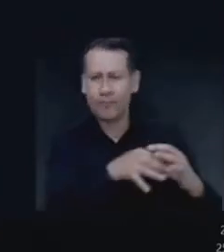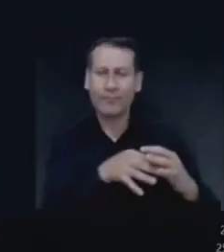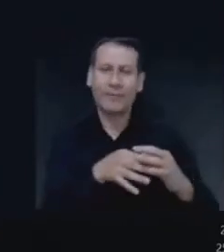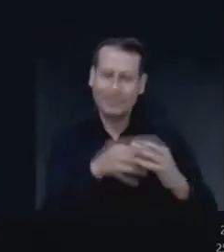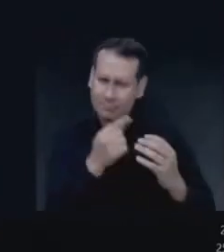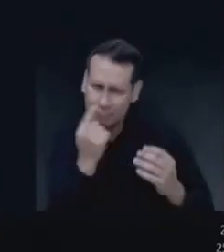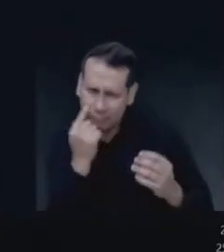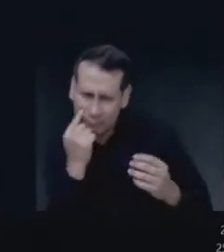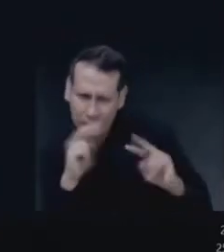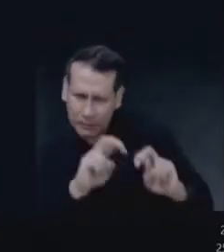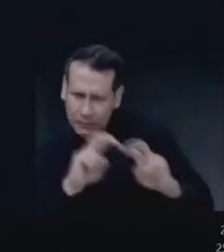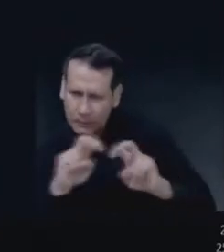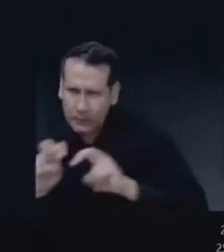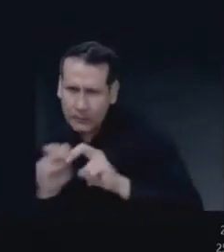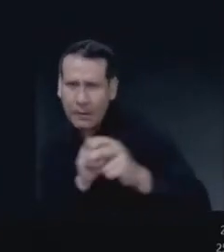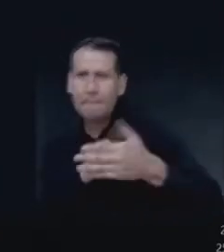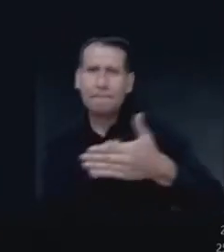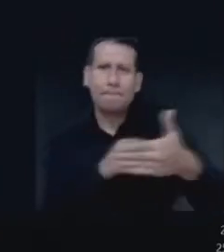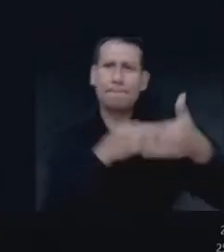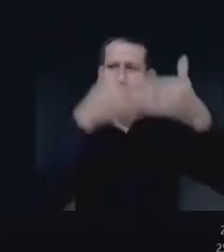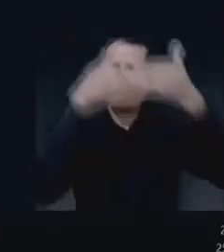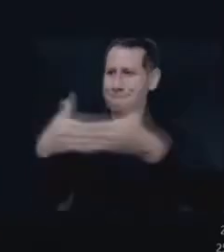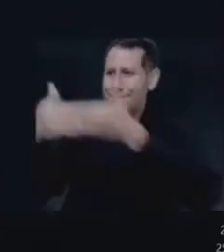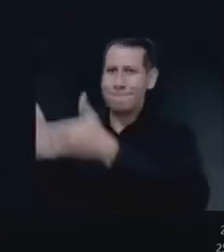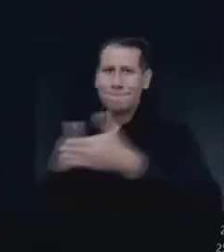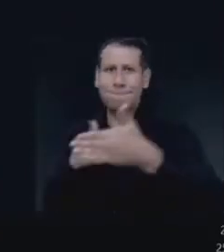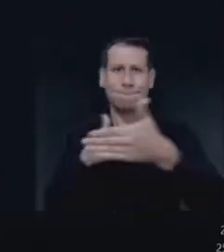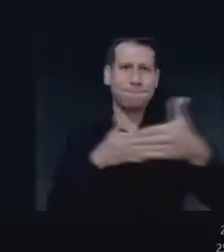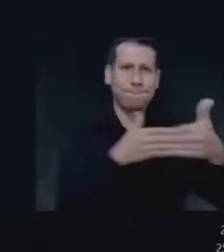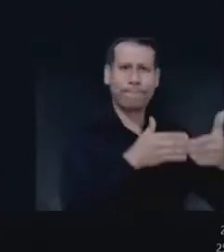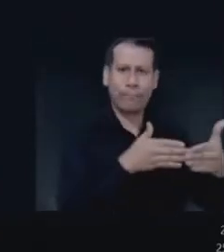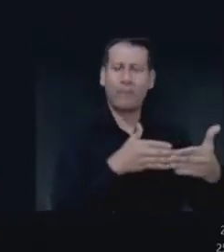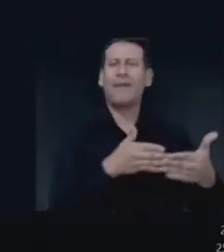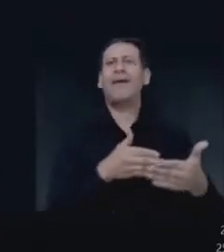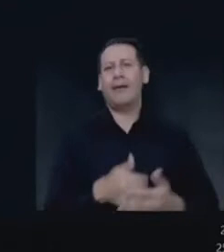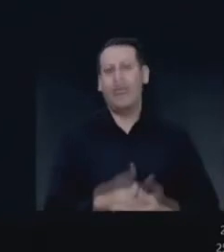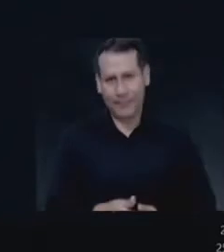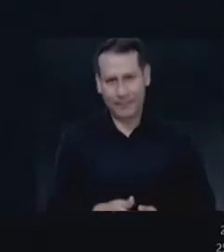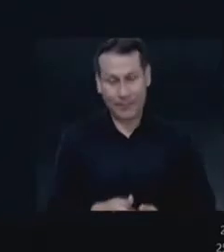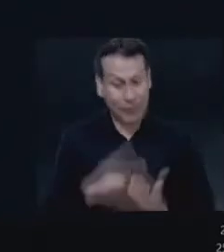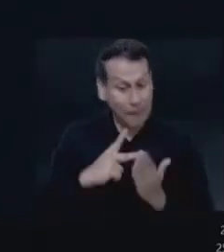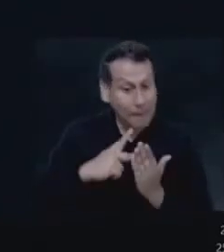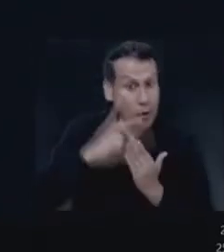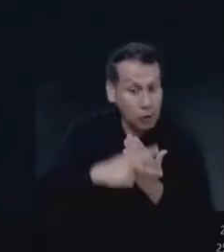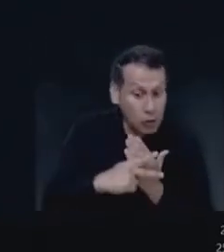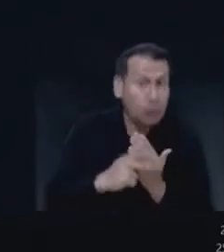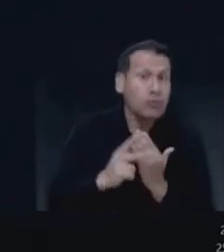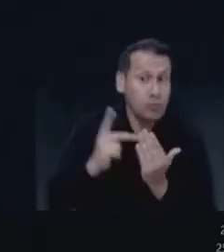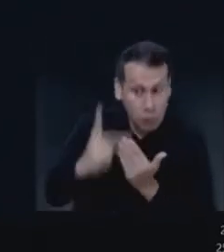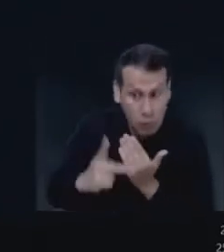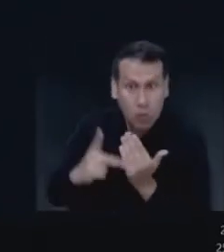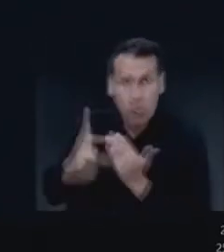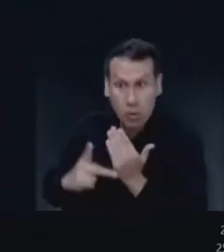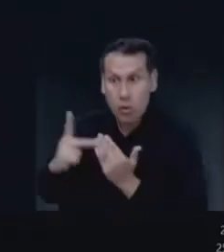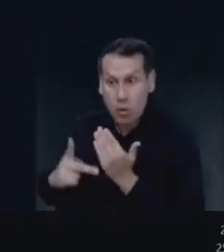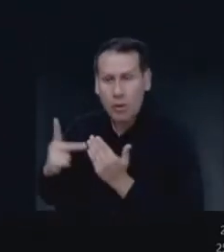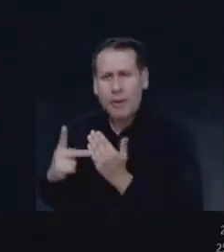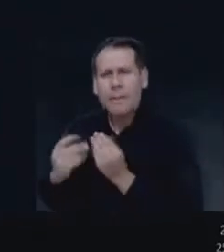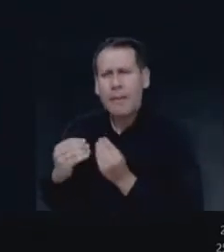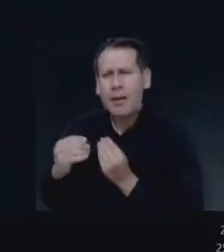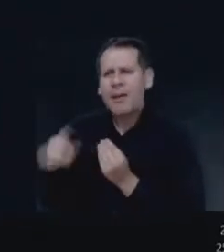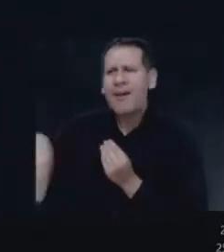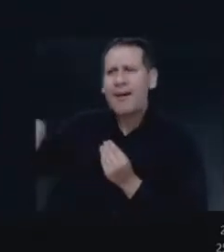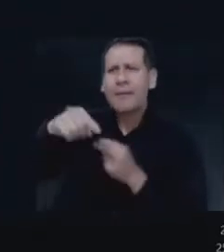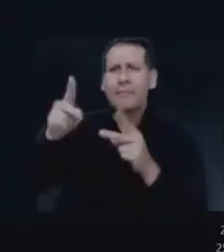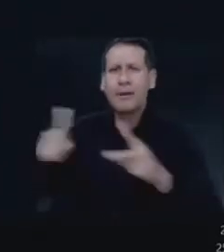con proyectos pequeños que sirvan como piloto para mostrar qué otras alternativas hay para conectar a la gente a Internet,